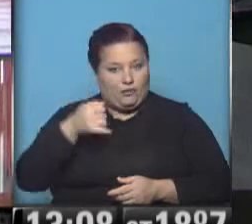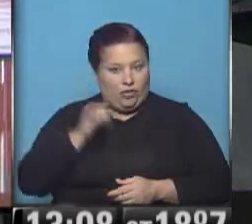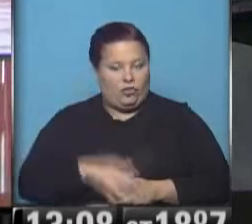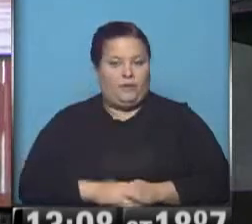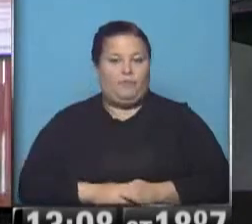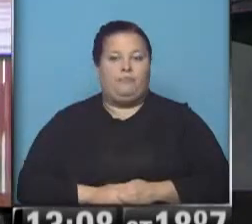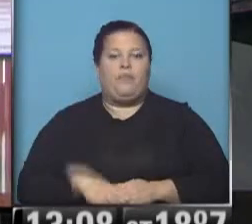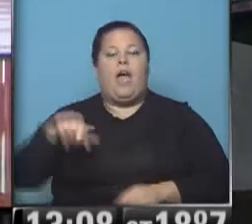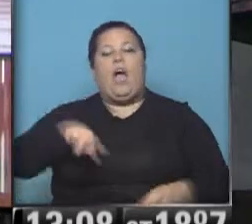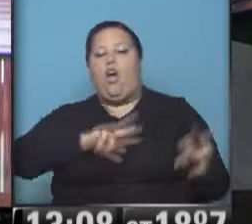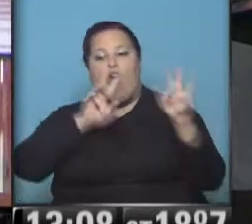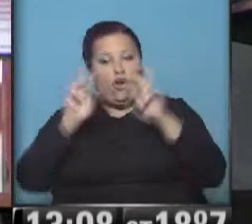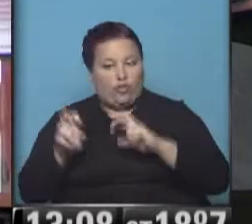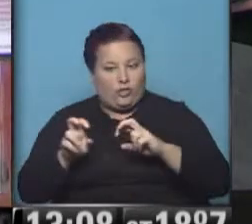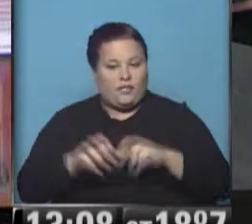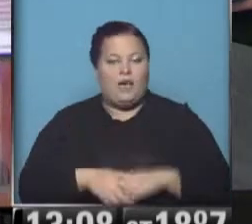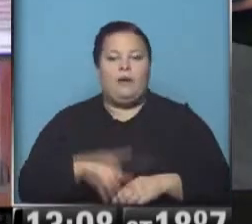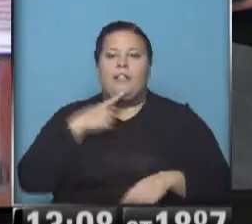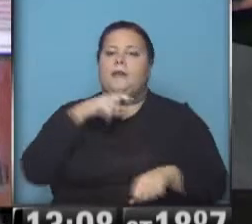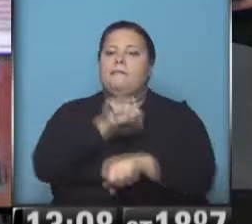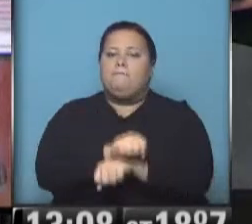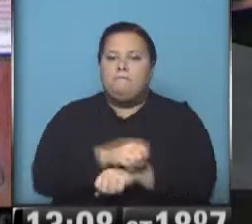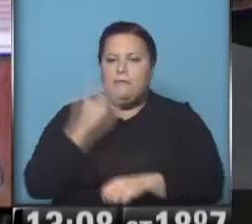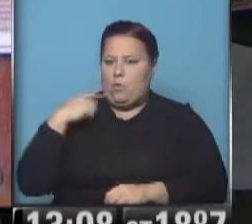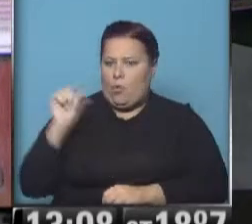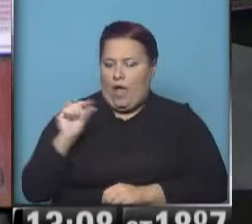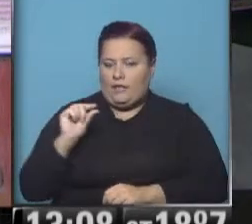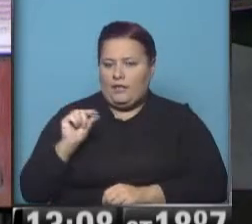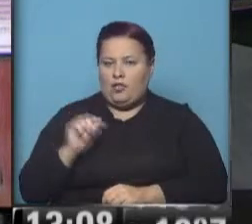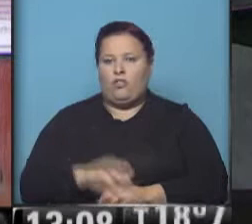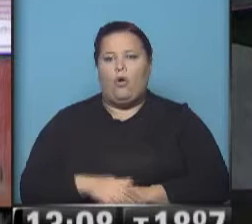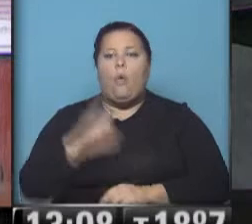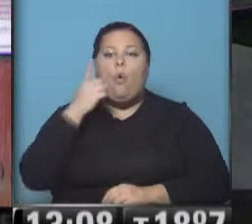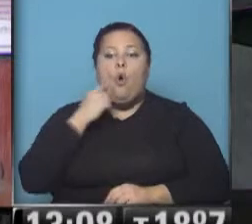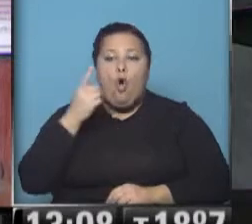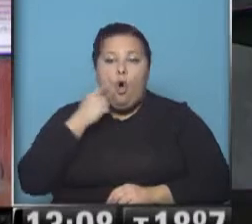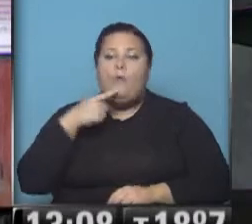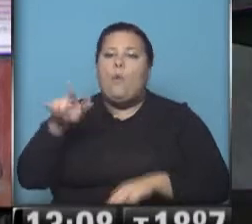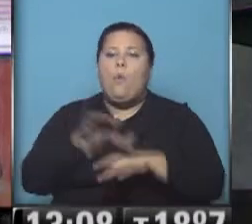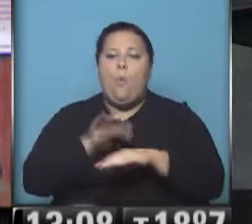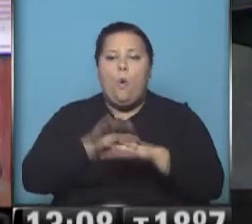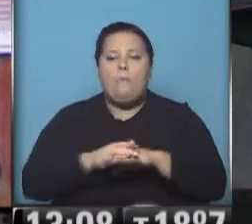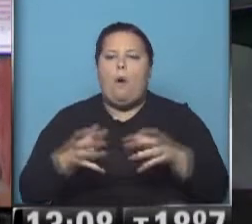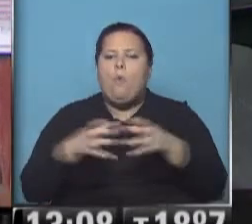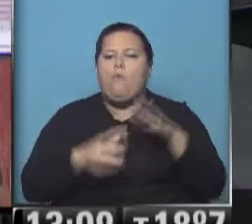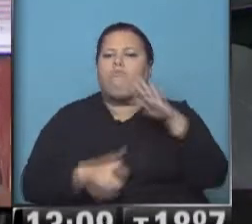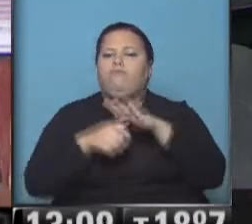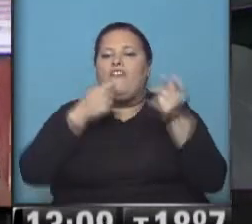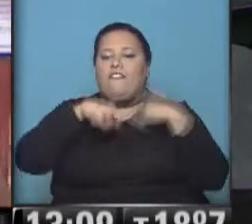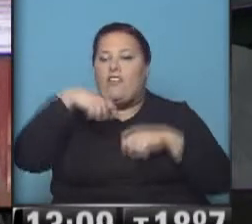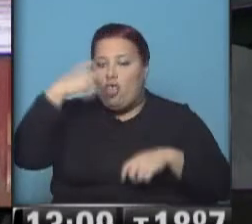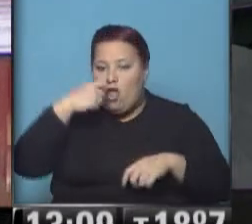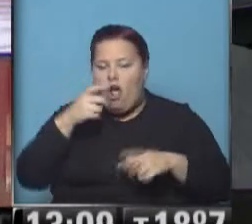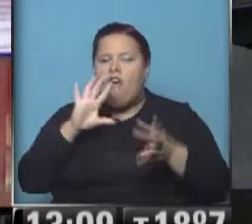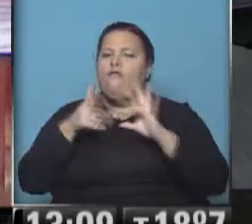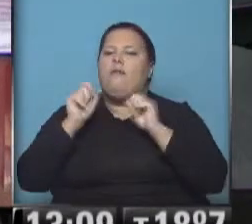cambiamos ahora de tema y hablamos de una detención que se produjo hace minutos nada más se trata de un hombre acusado de liderar una banda de narcotraficantes con